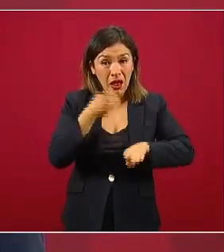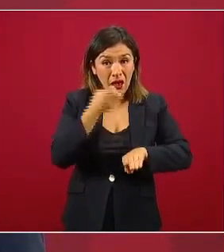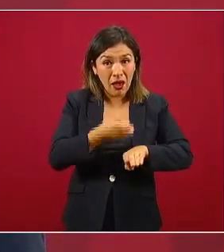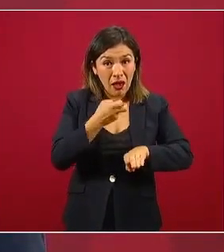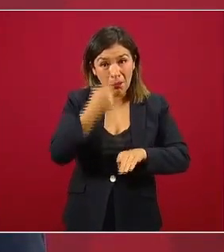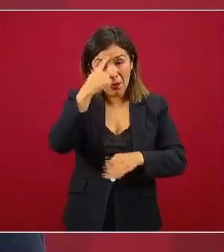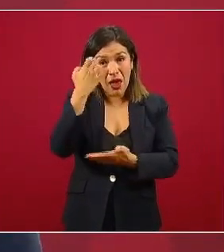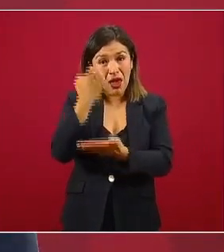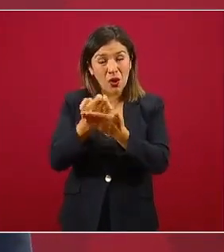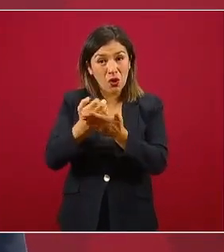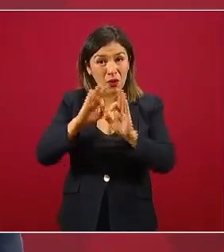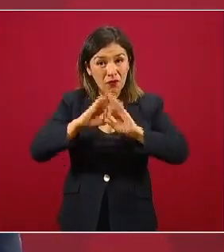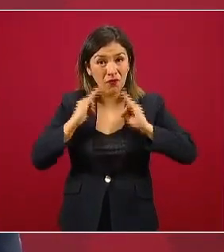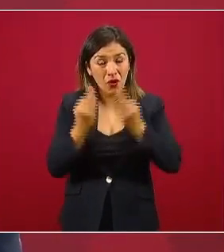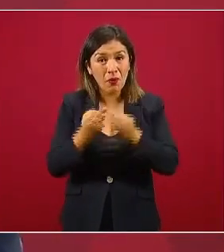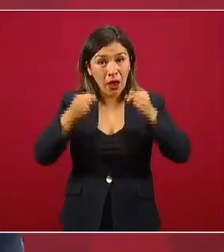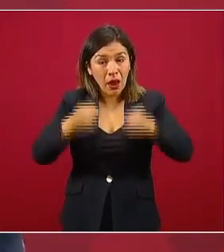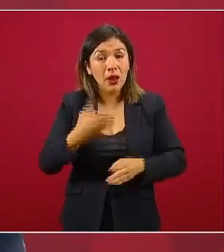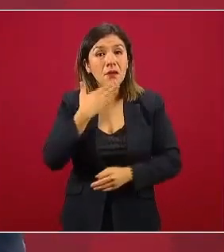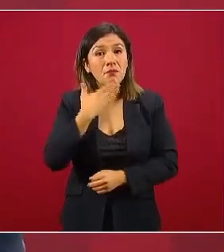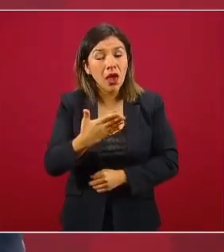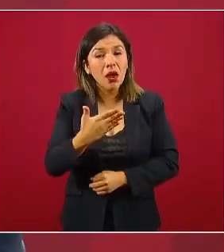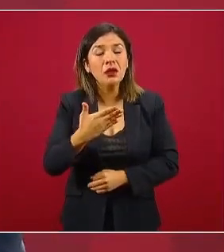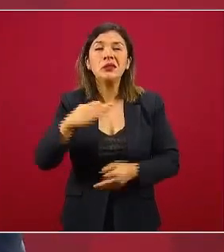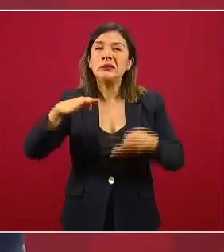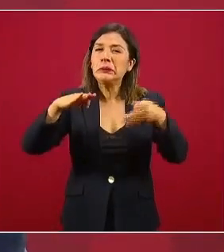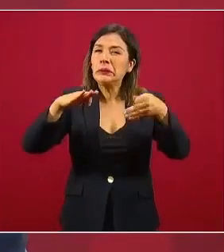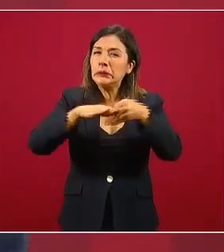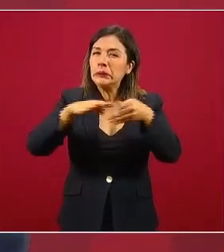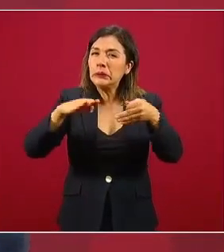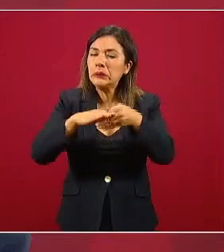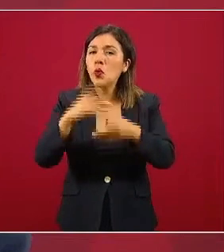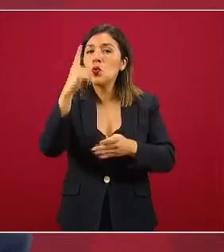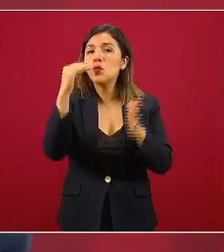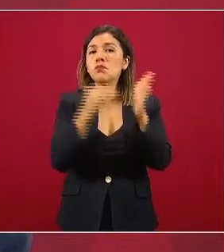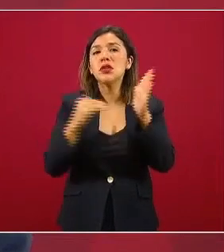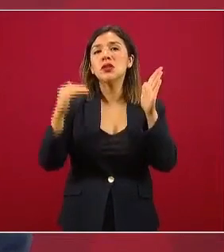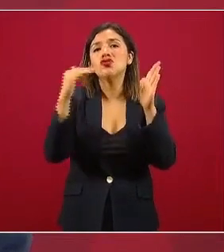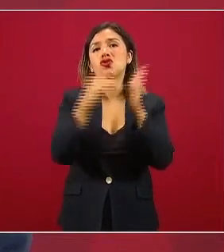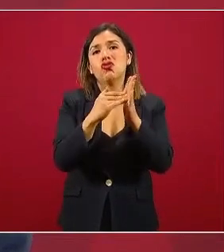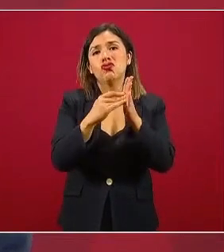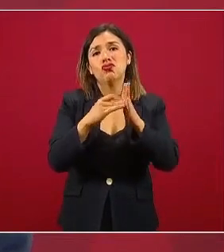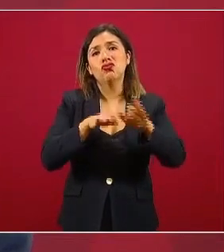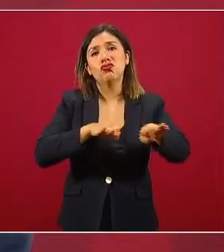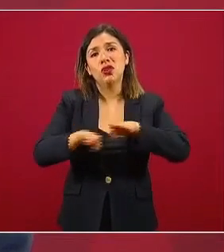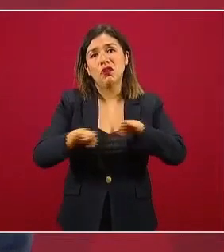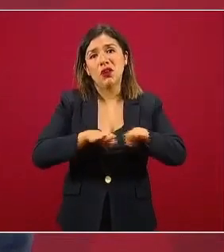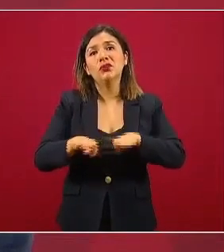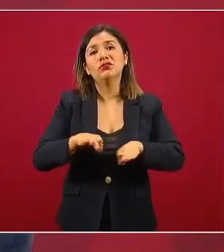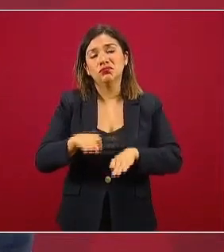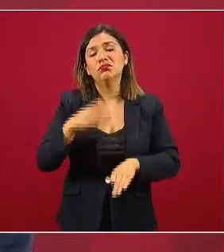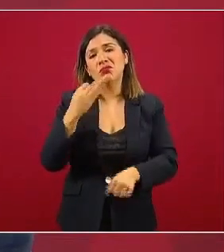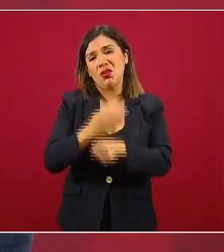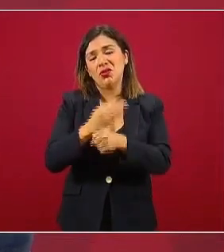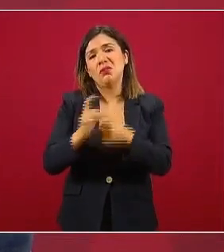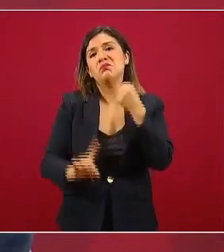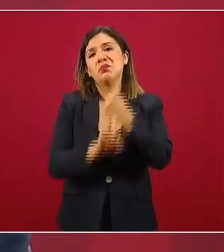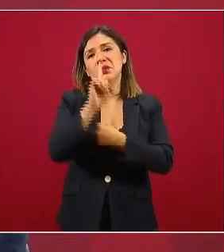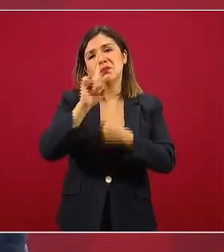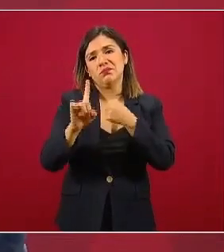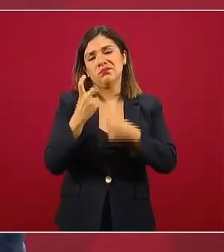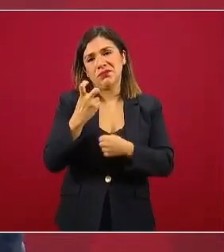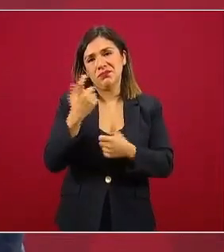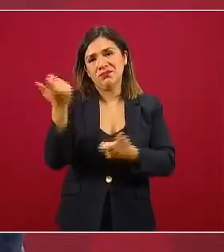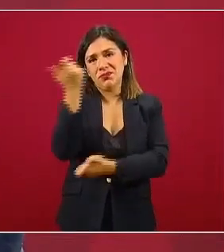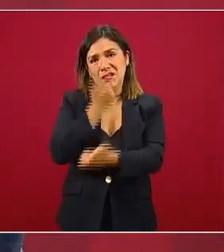de la economía formal alrededor de 1,000,000 con la crisis. Por eso